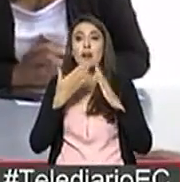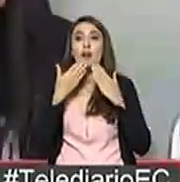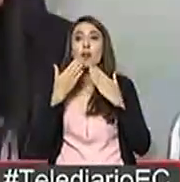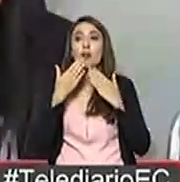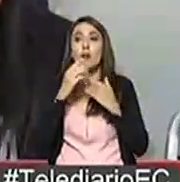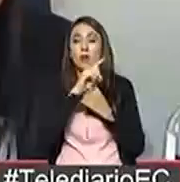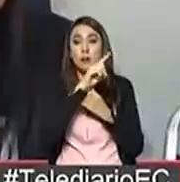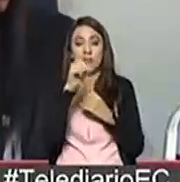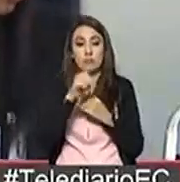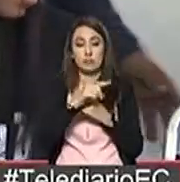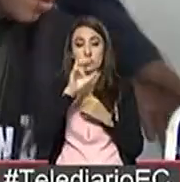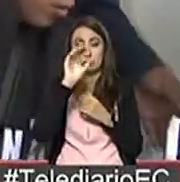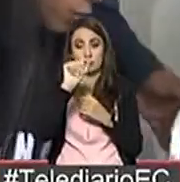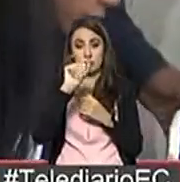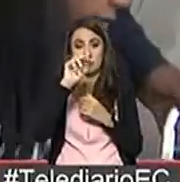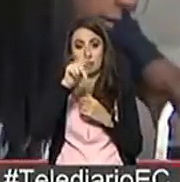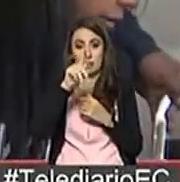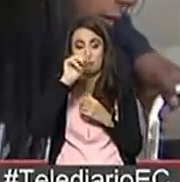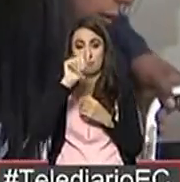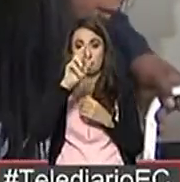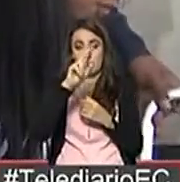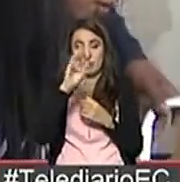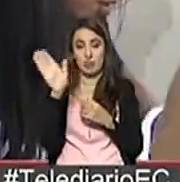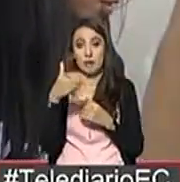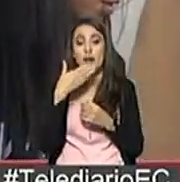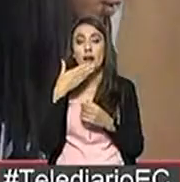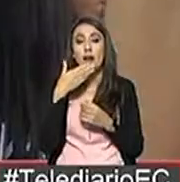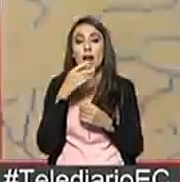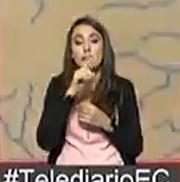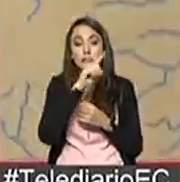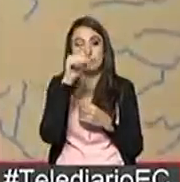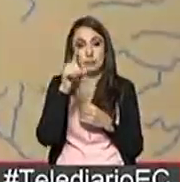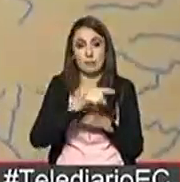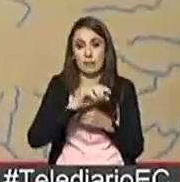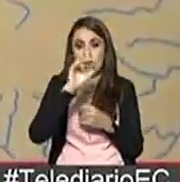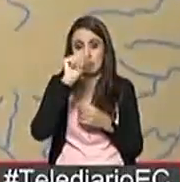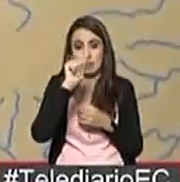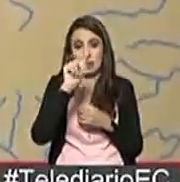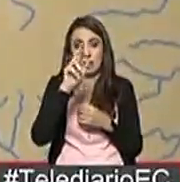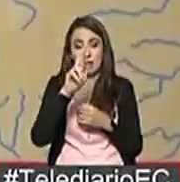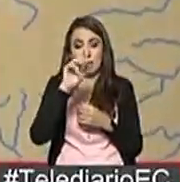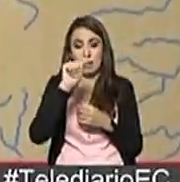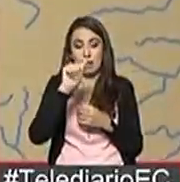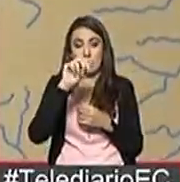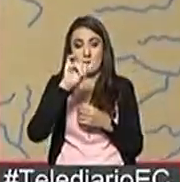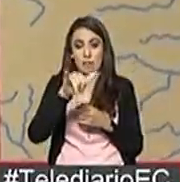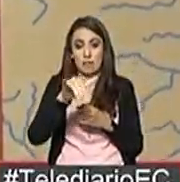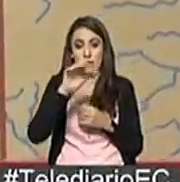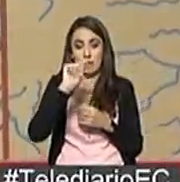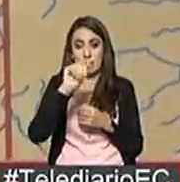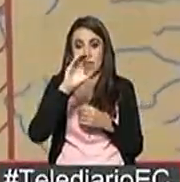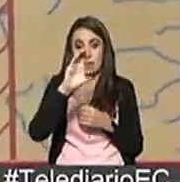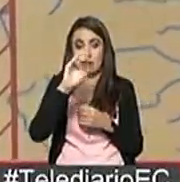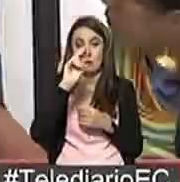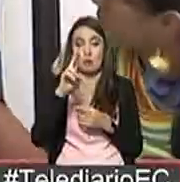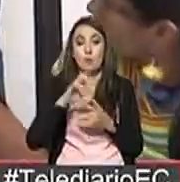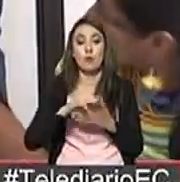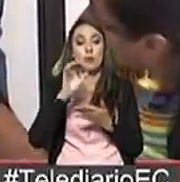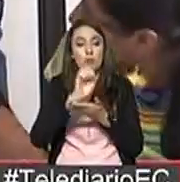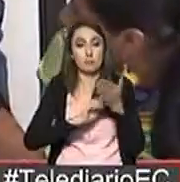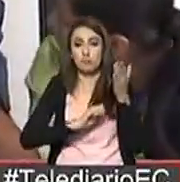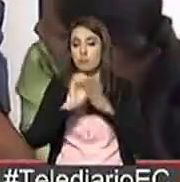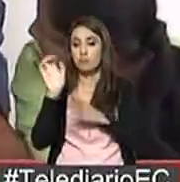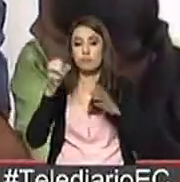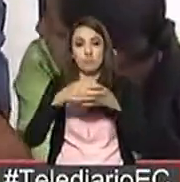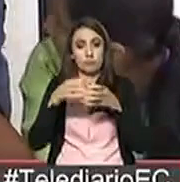Zápara, Quichua de Pastaza y Sarayacu catalogaron como un logro histórico la declaratoria de fuerza mayor que anunció el